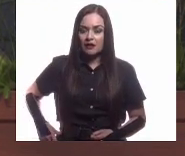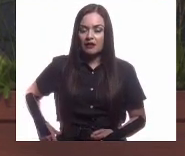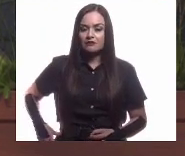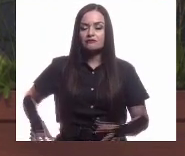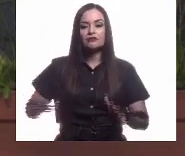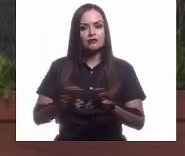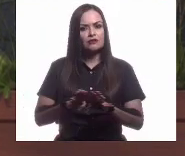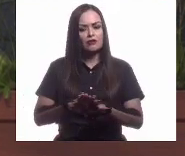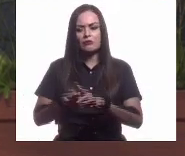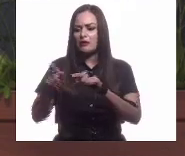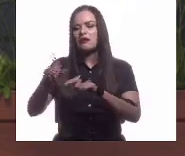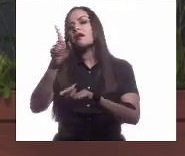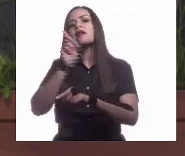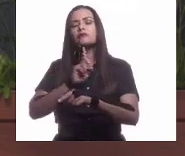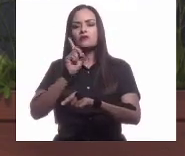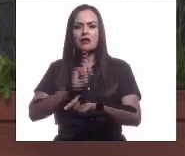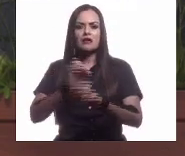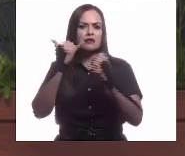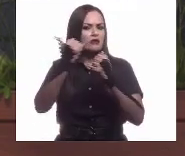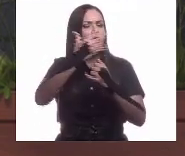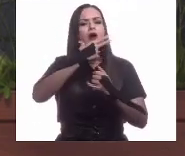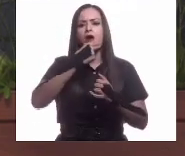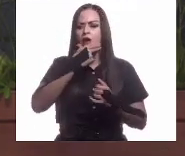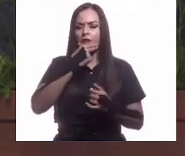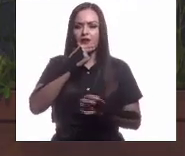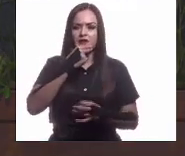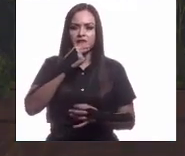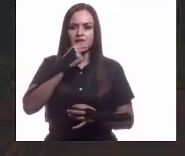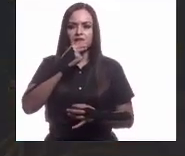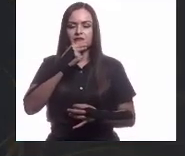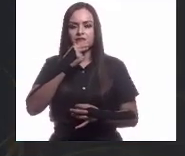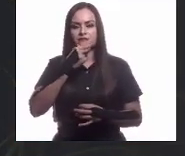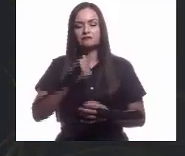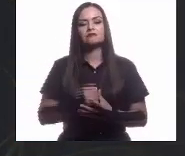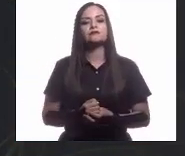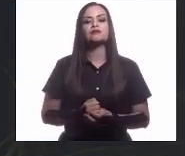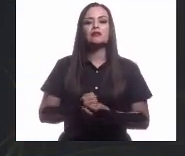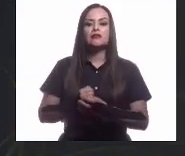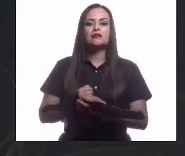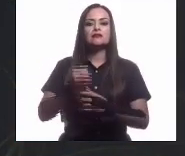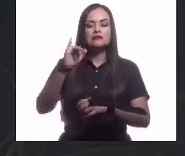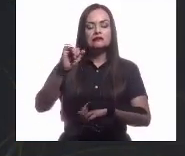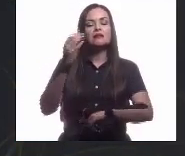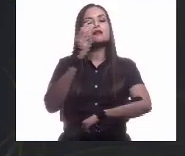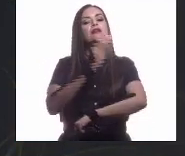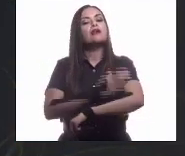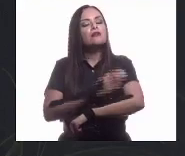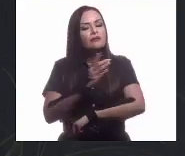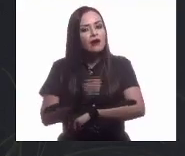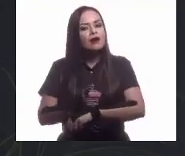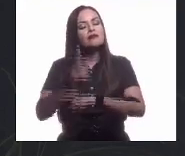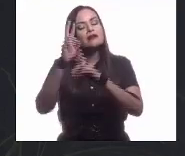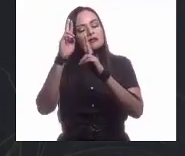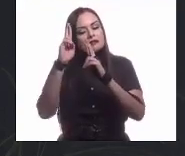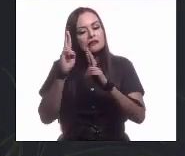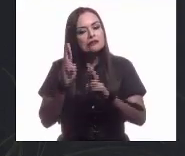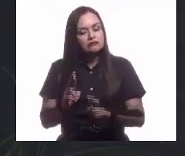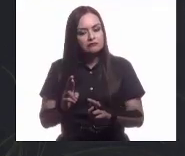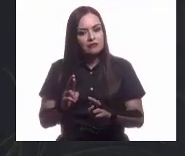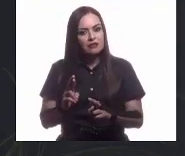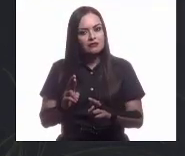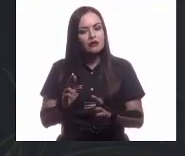eficiencia de las mujeres y de los hombres que la componen. Ser honesto es condición indispensable, pero